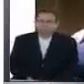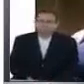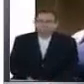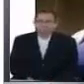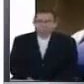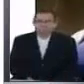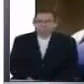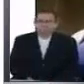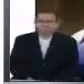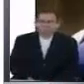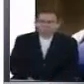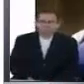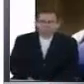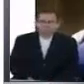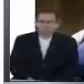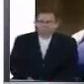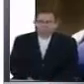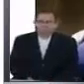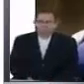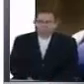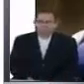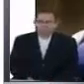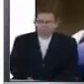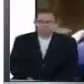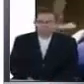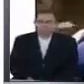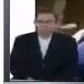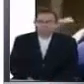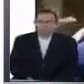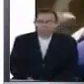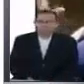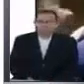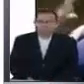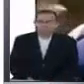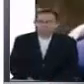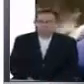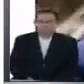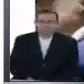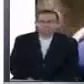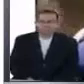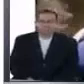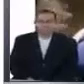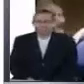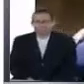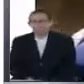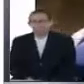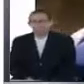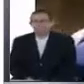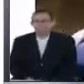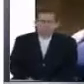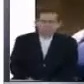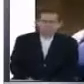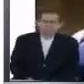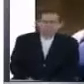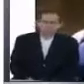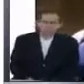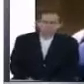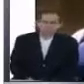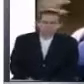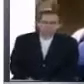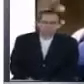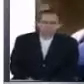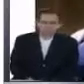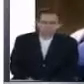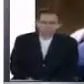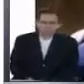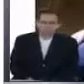todavía. ¿Qué está ahí esta mujer? Muchos, hay muchos, muchos, muchos. Ok.